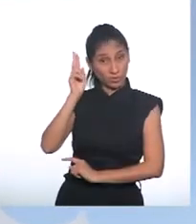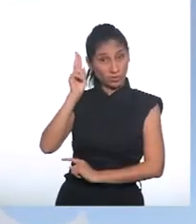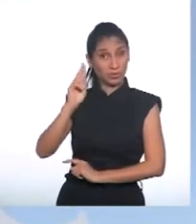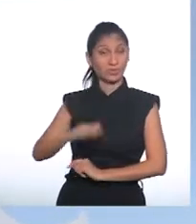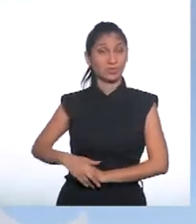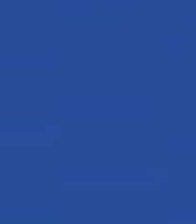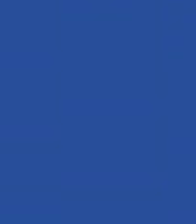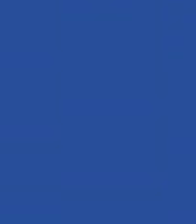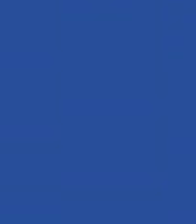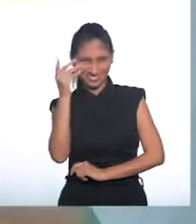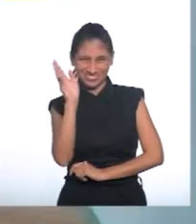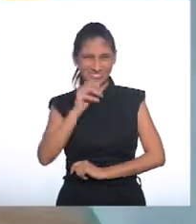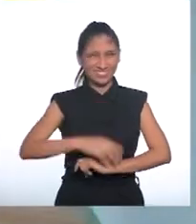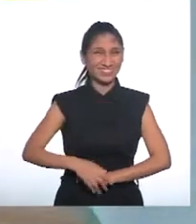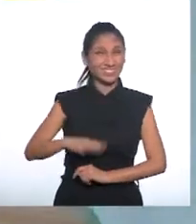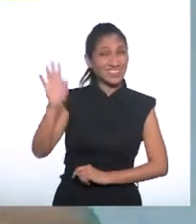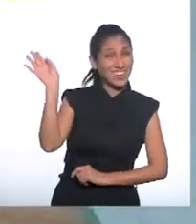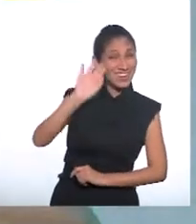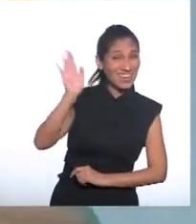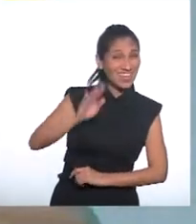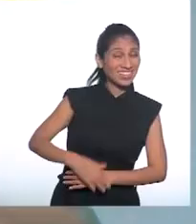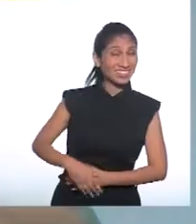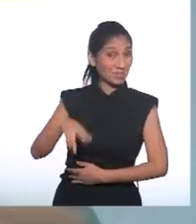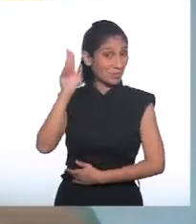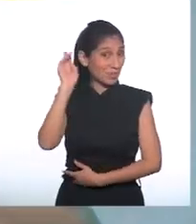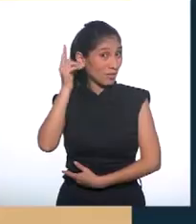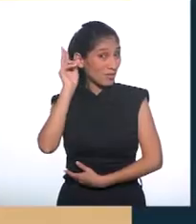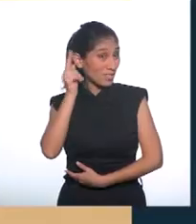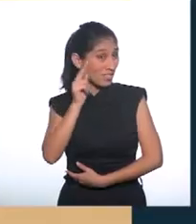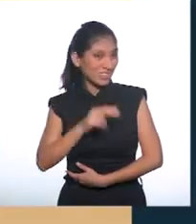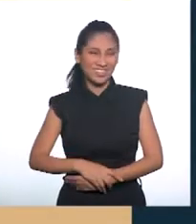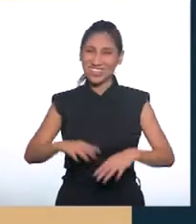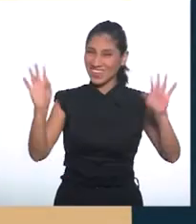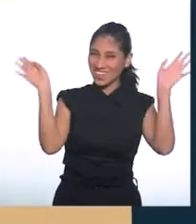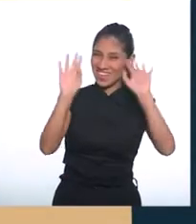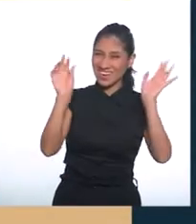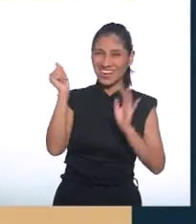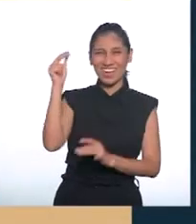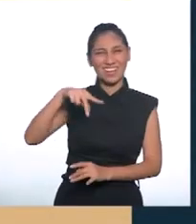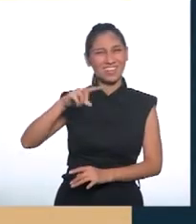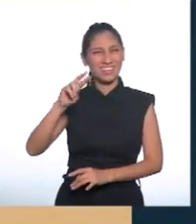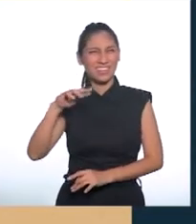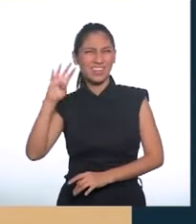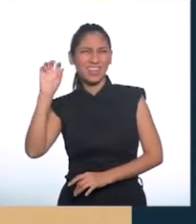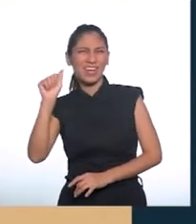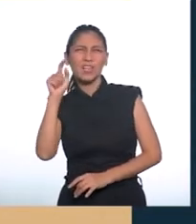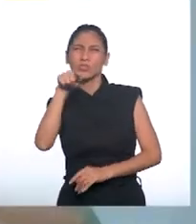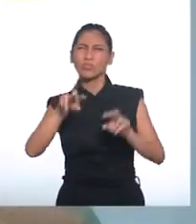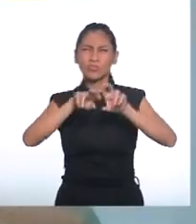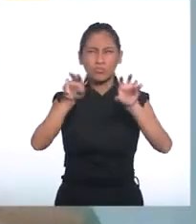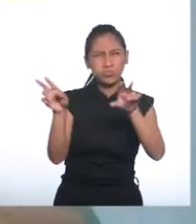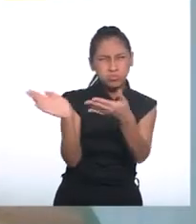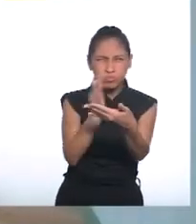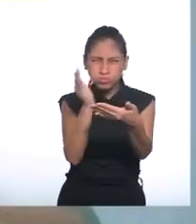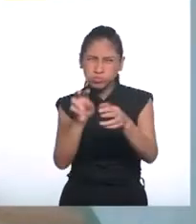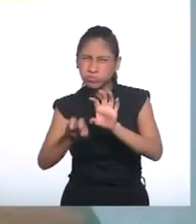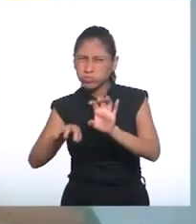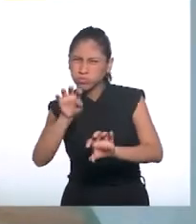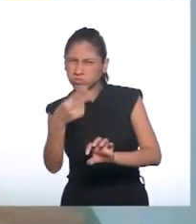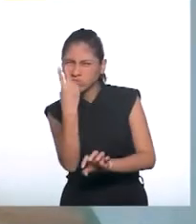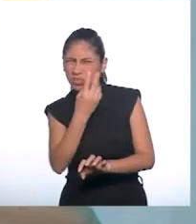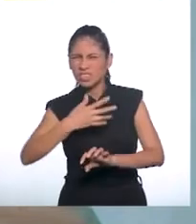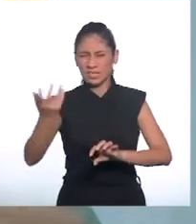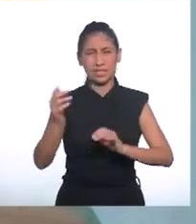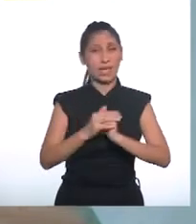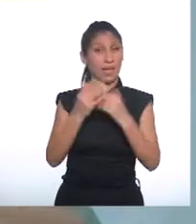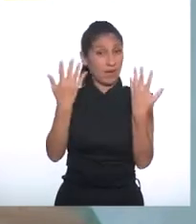números. Te lo prometo. Hola, docente. Hola Andrea, ¿qué investigas hoy? Hoy estamos encontrando